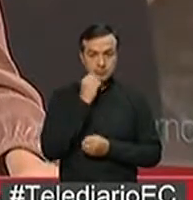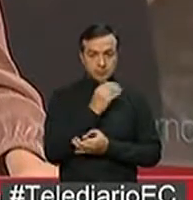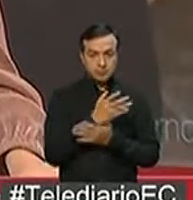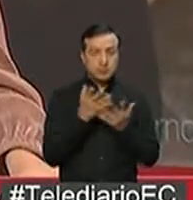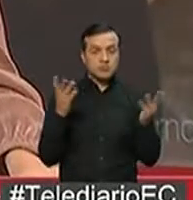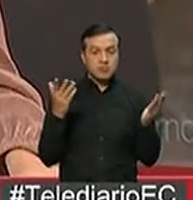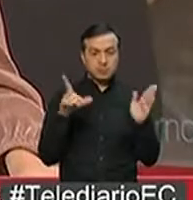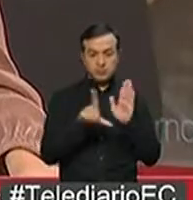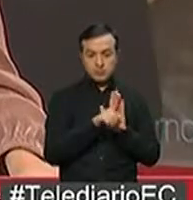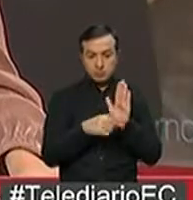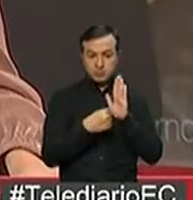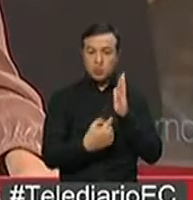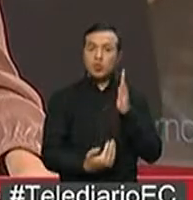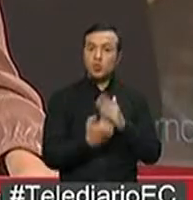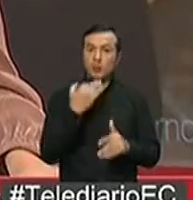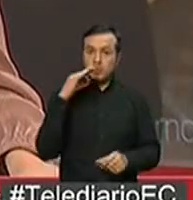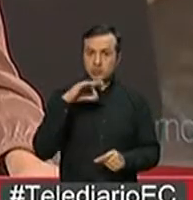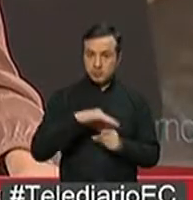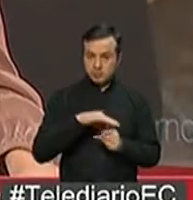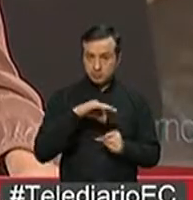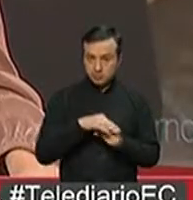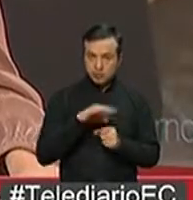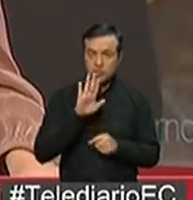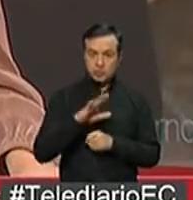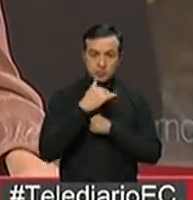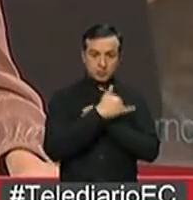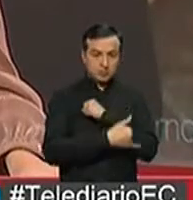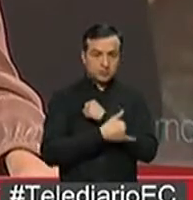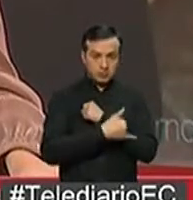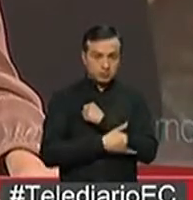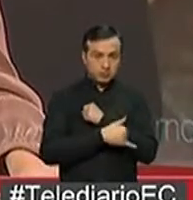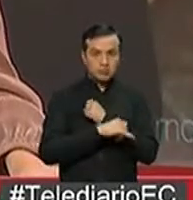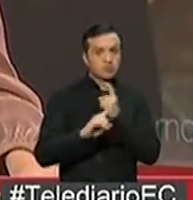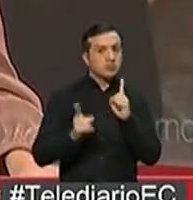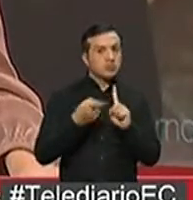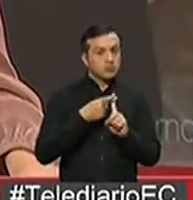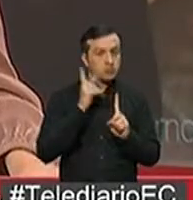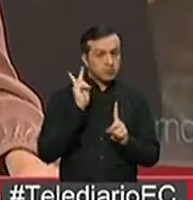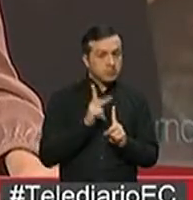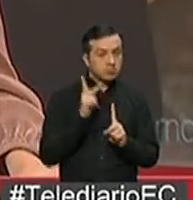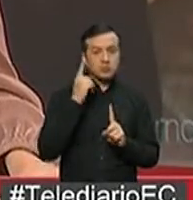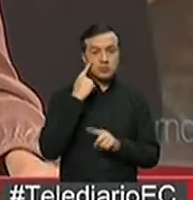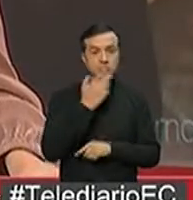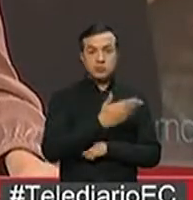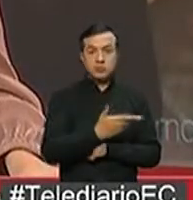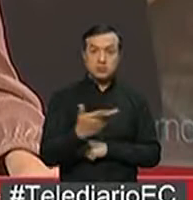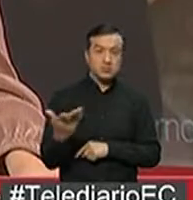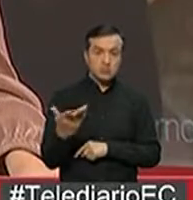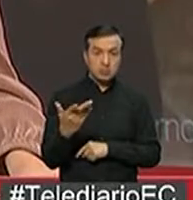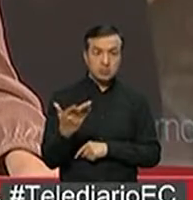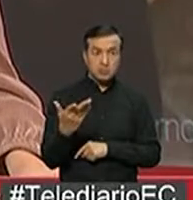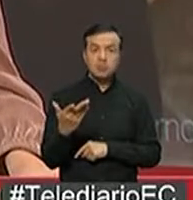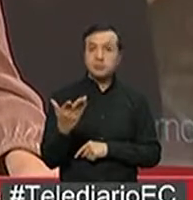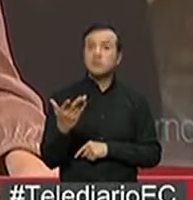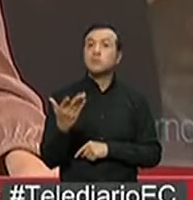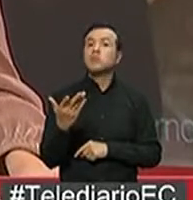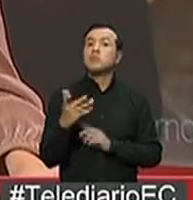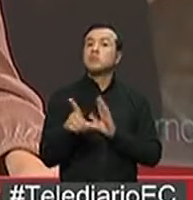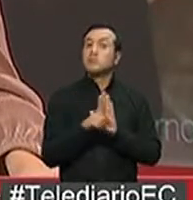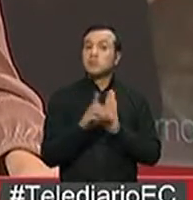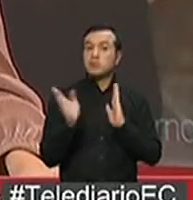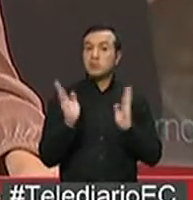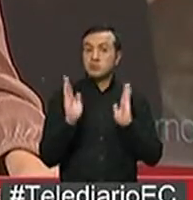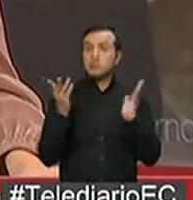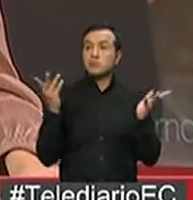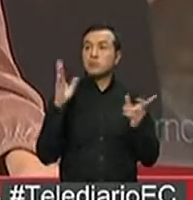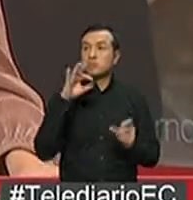promulgó la ley para unas nuevas elecciones en ese país. Uno de los primeros puntos de esta norma excepcional y transitoria es la anulación